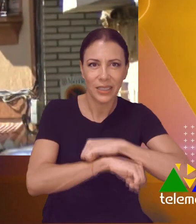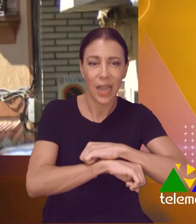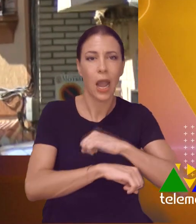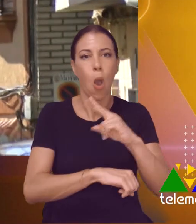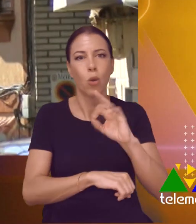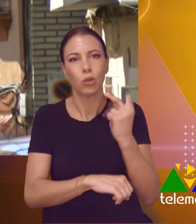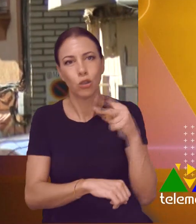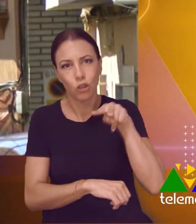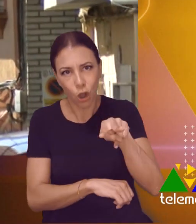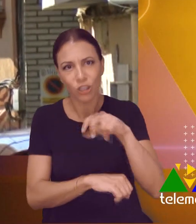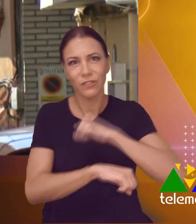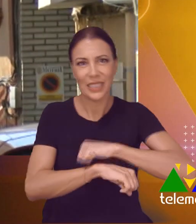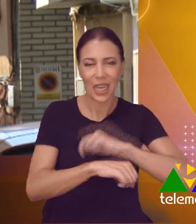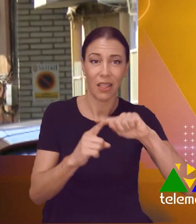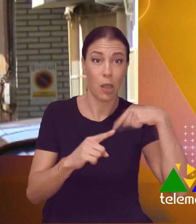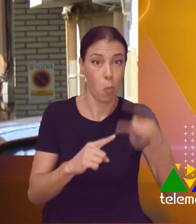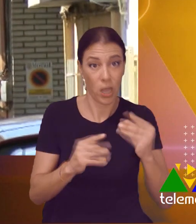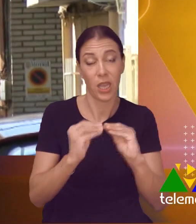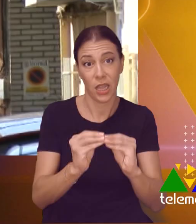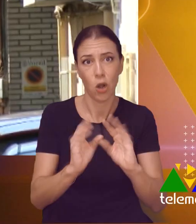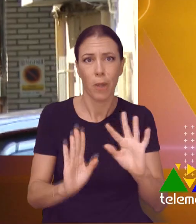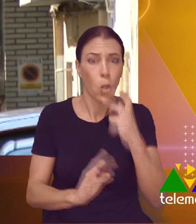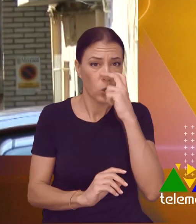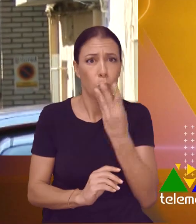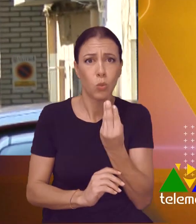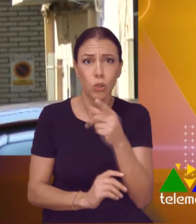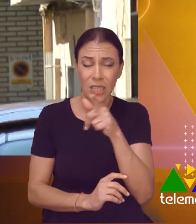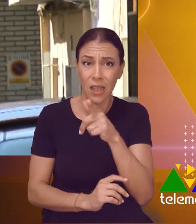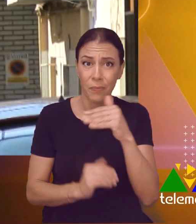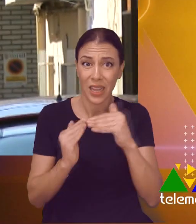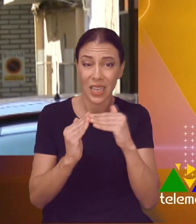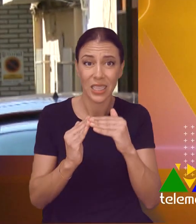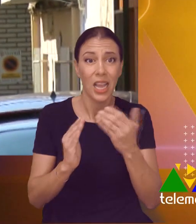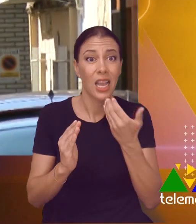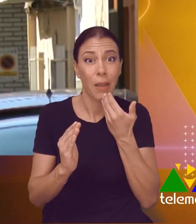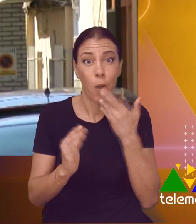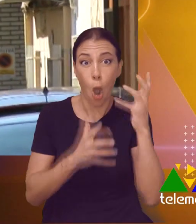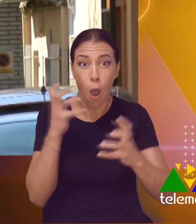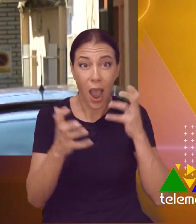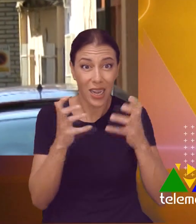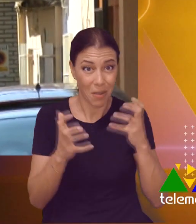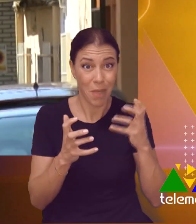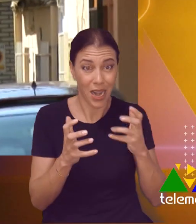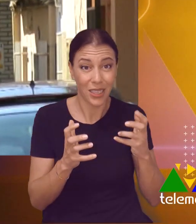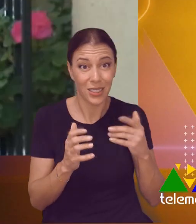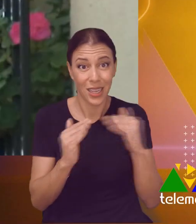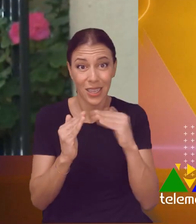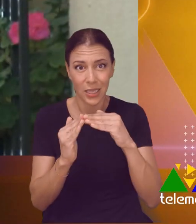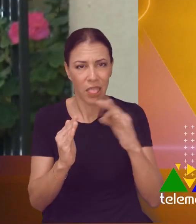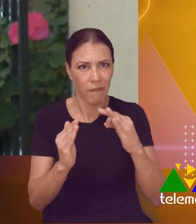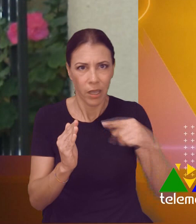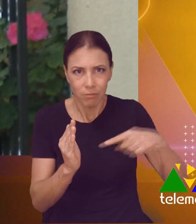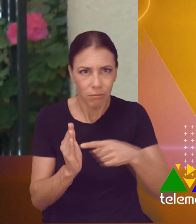posterior. Curiosamente, muchas de ellas, para pasar los animales al corral posterior, tenían que pasar por mitad de la casa porque no tenía puerta